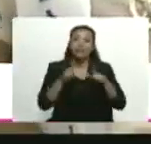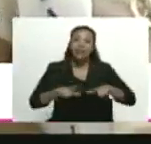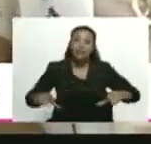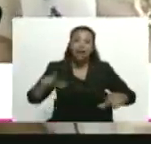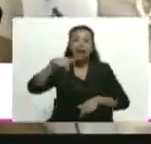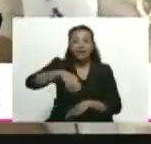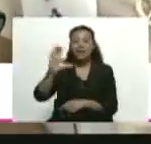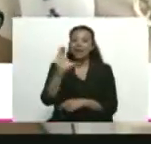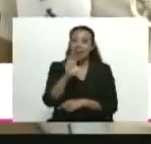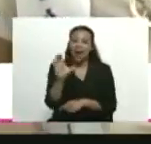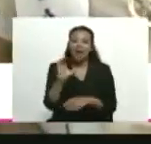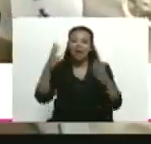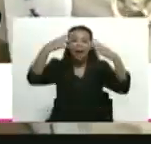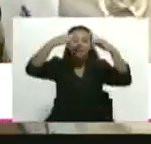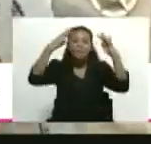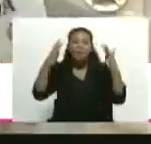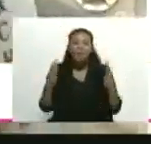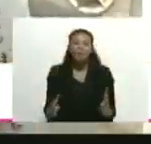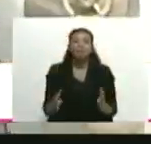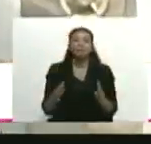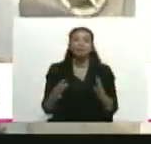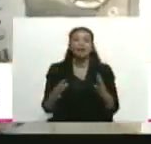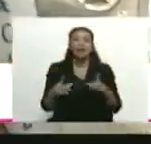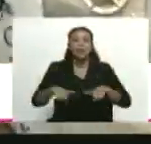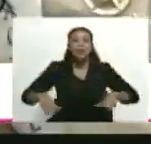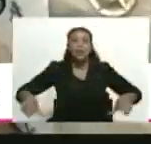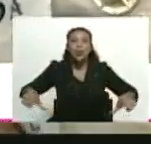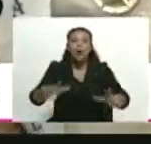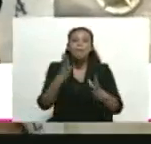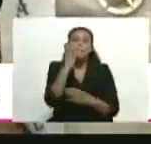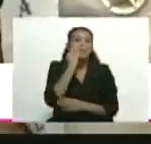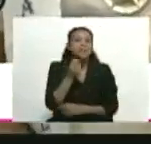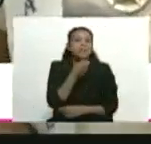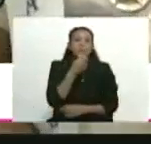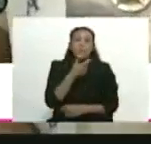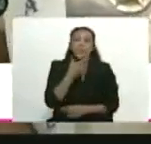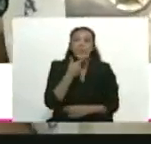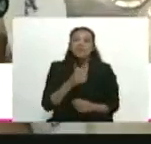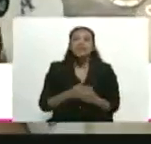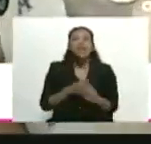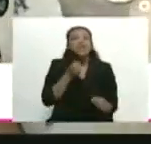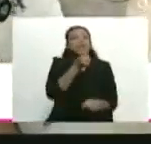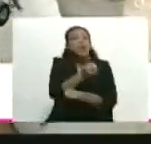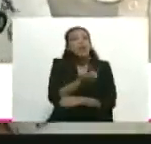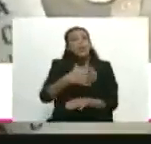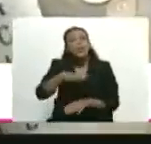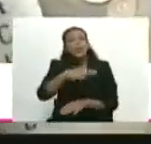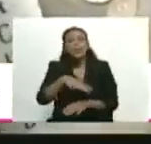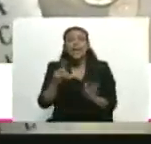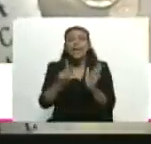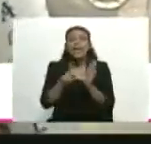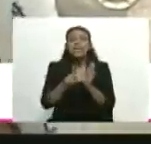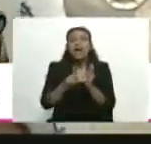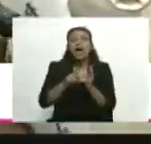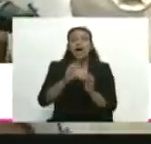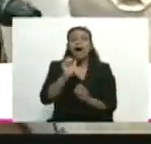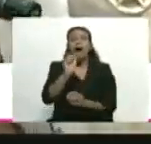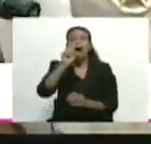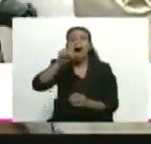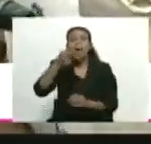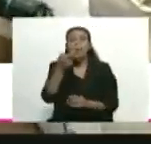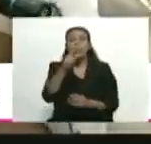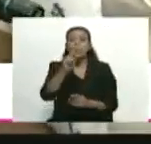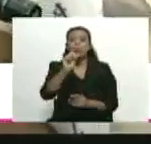aquí en Caracas, en el Poliedro, en el estacionamiento del Poliedro, y fue una experiencia muy linda. ¿Dónde te graduaste tú? En el Liceo Agustín Aveledo.